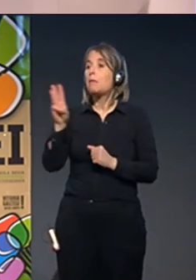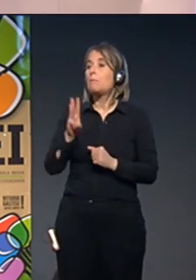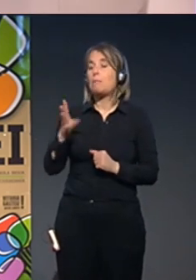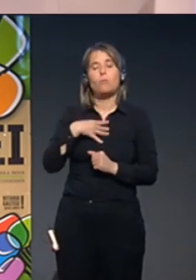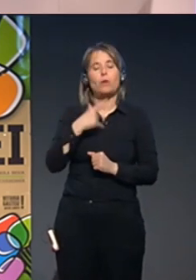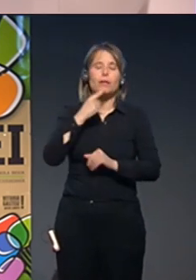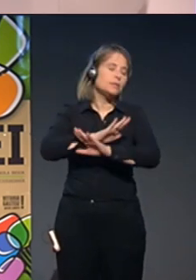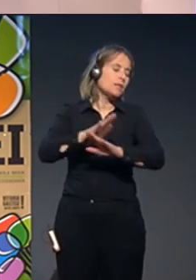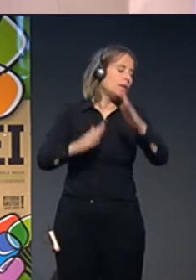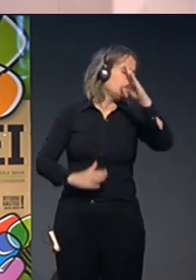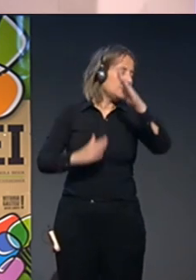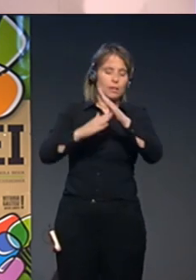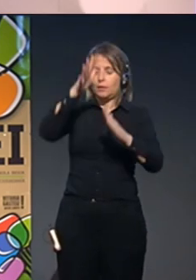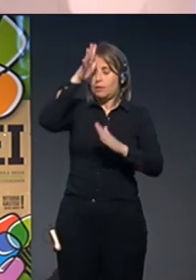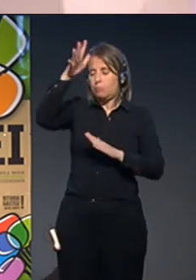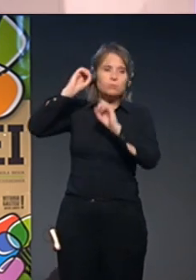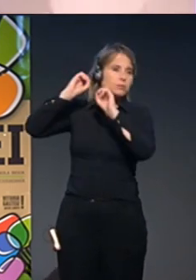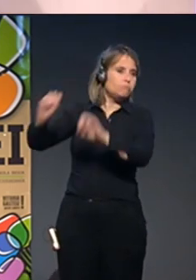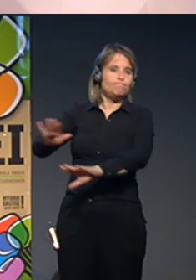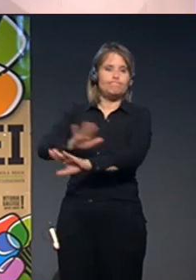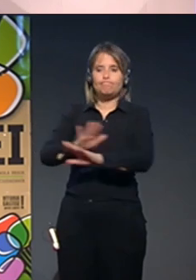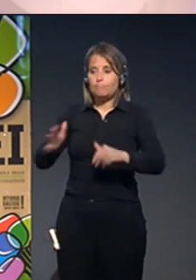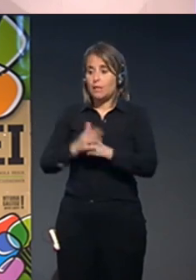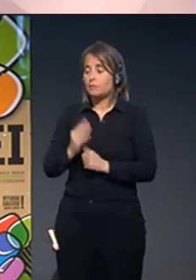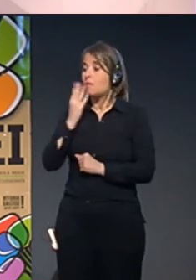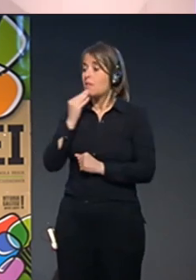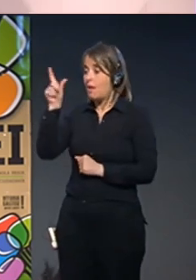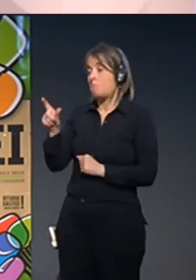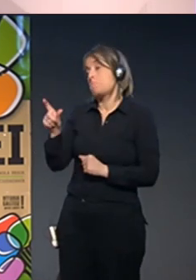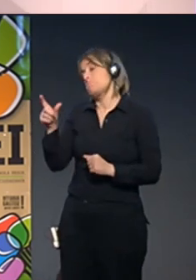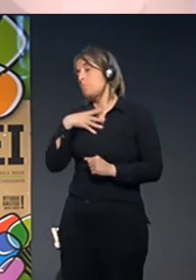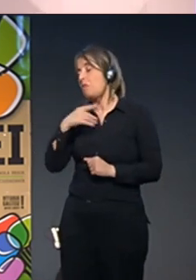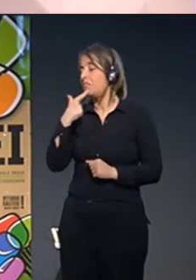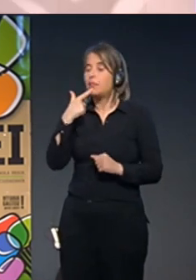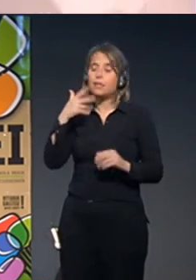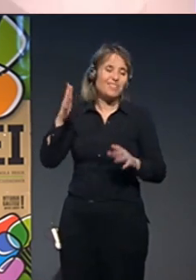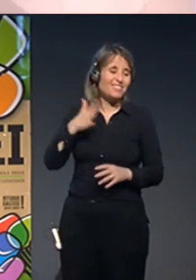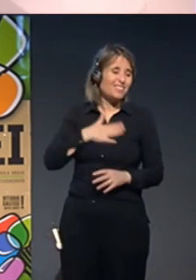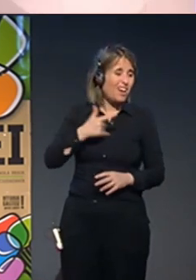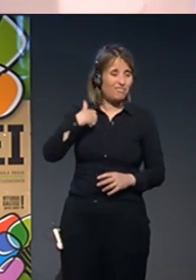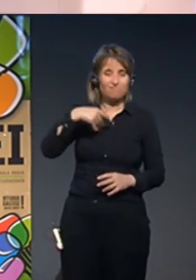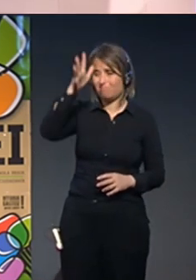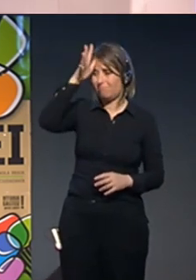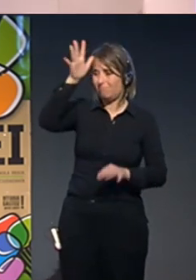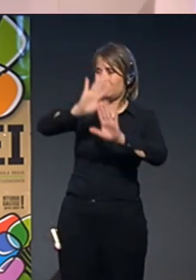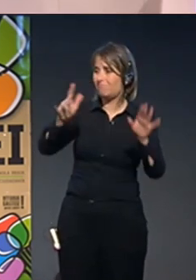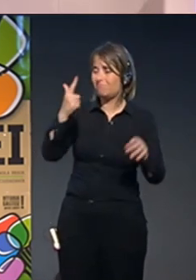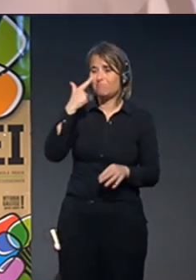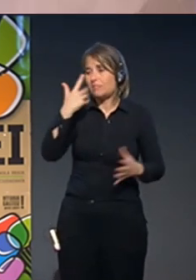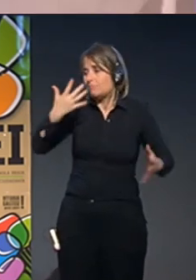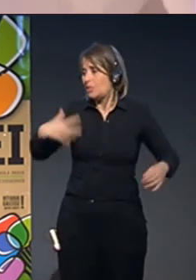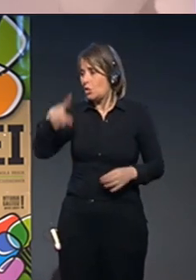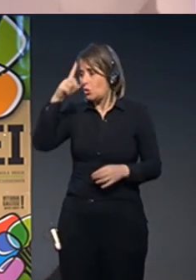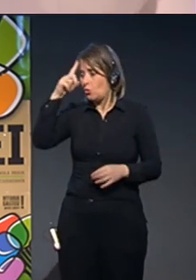toalla llegados a este punto y con la edad que tiene si me lo permito Pues podría haber dicho Mira eh yo